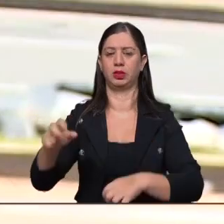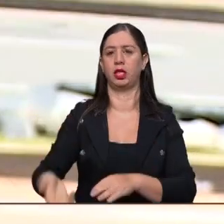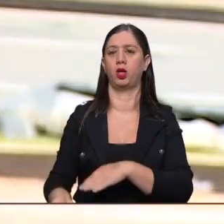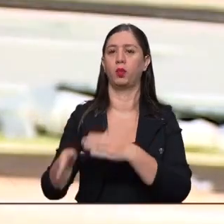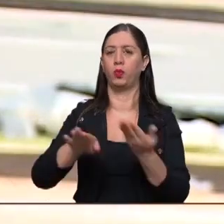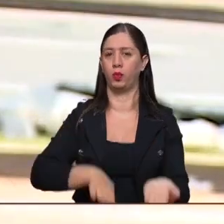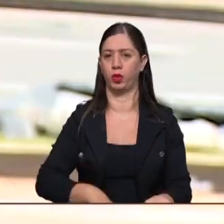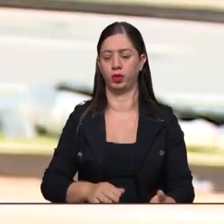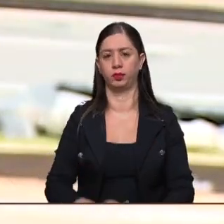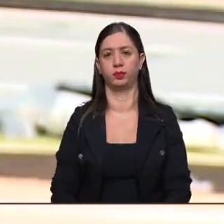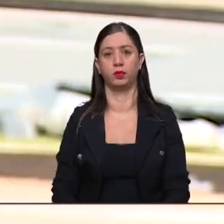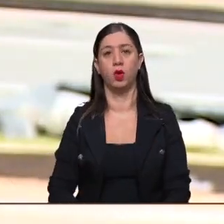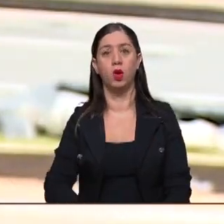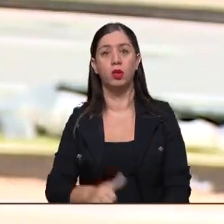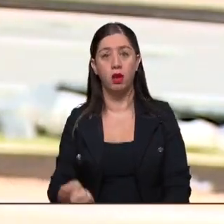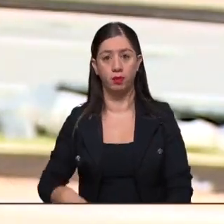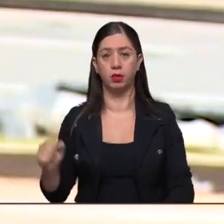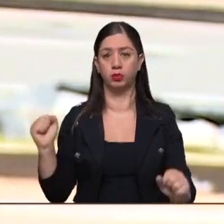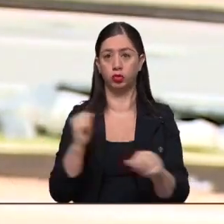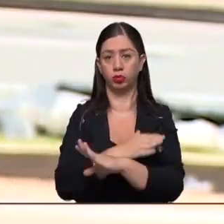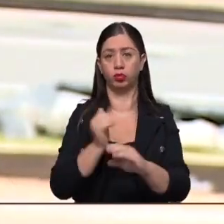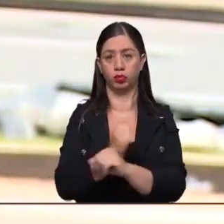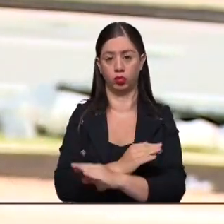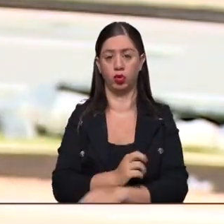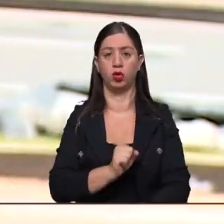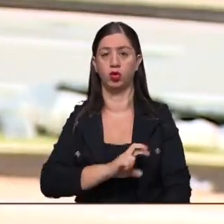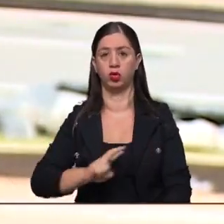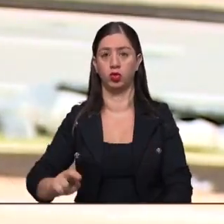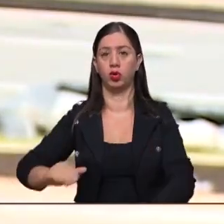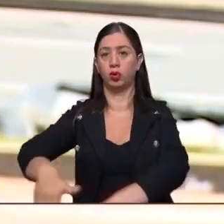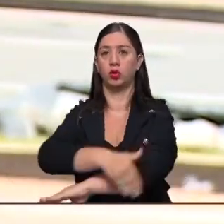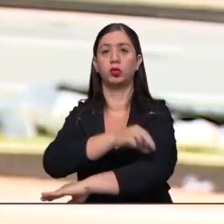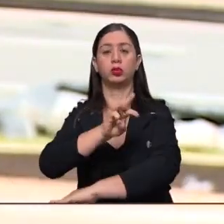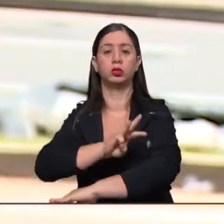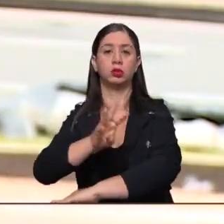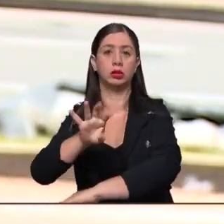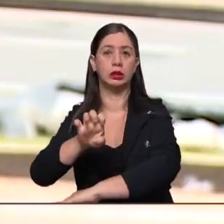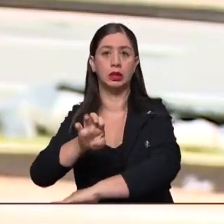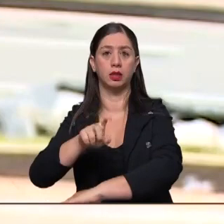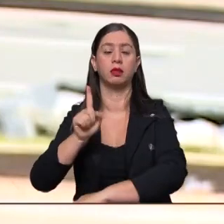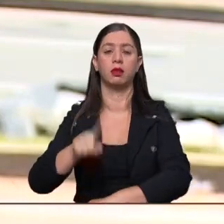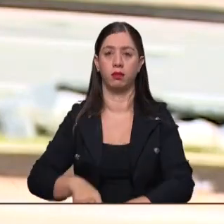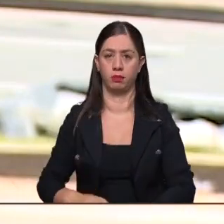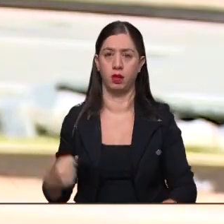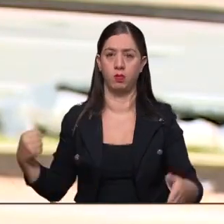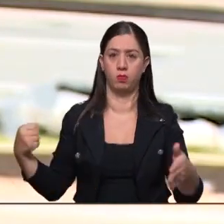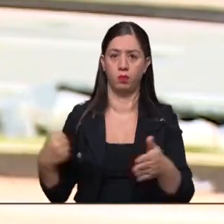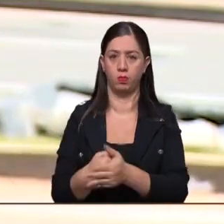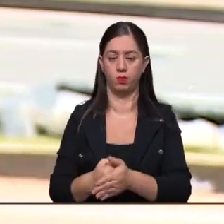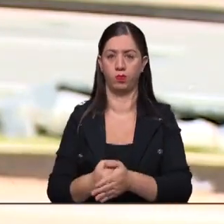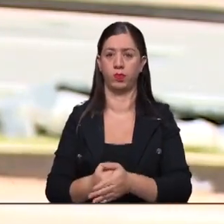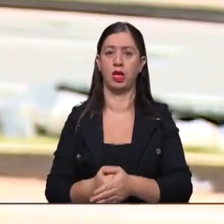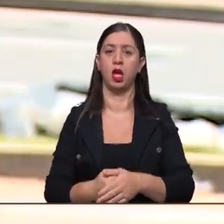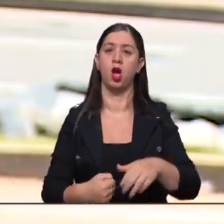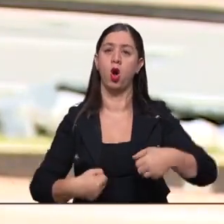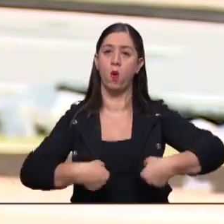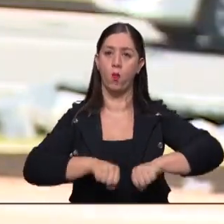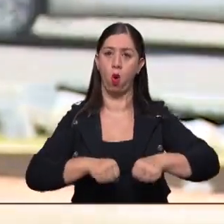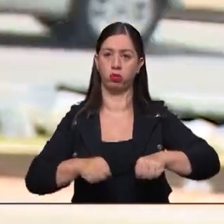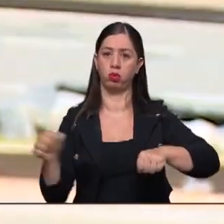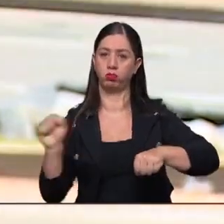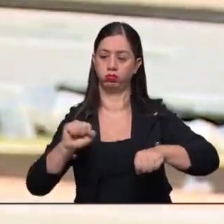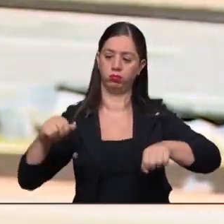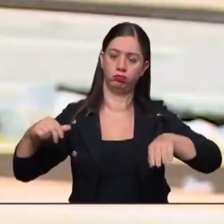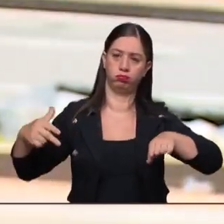la vida. Además, en la autopista suroriental con carrera 39, un vehículo choca con una motocicleta en el cual